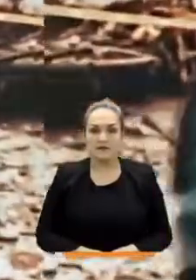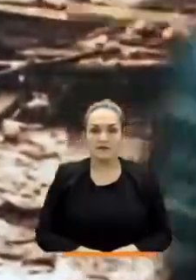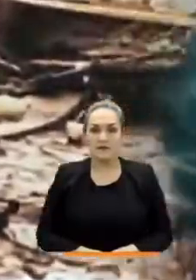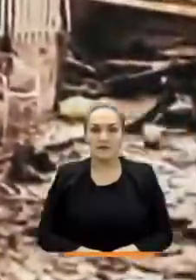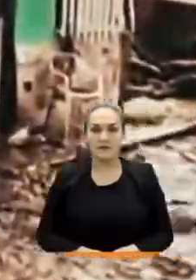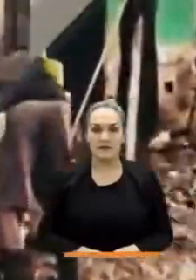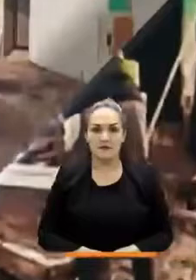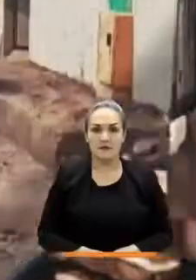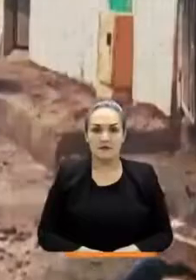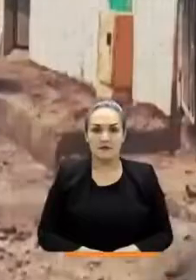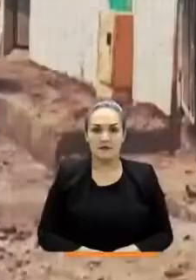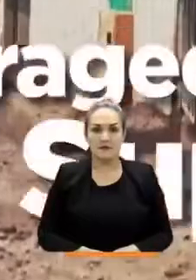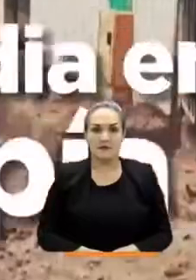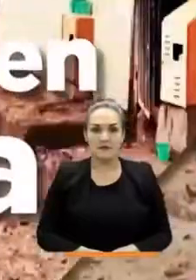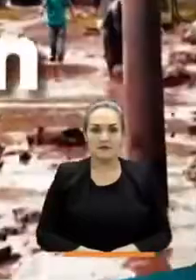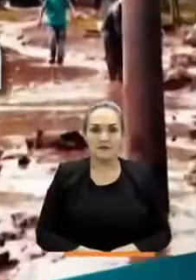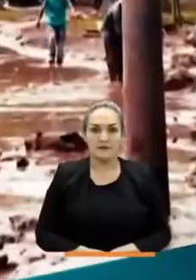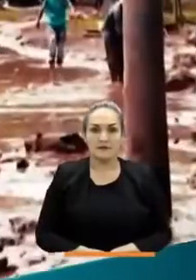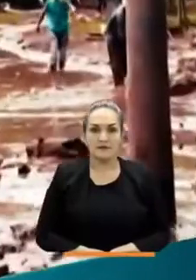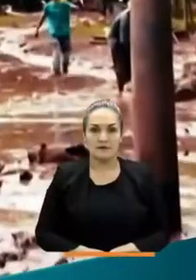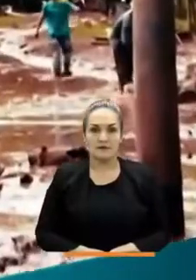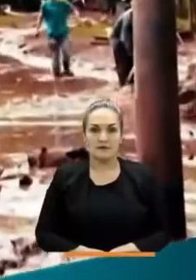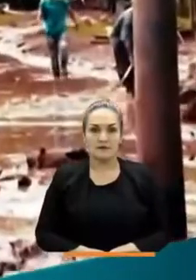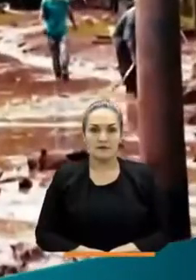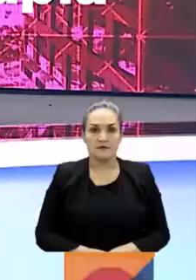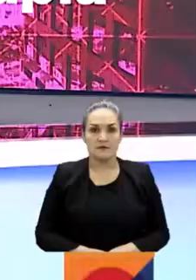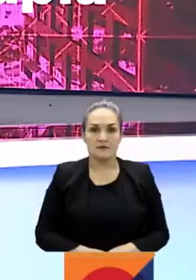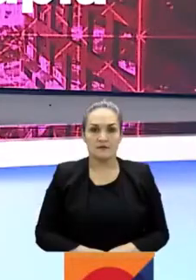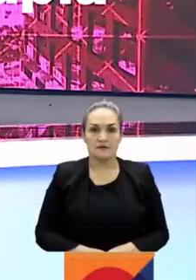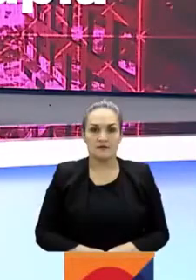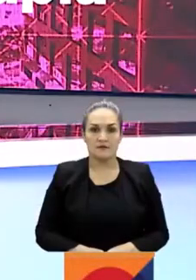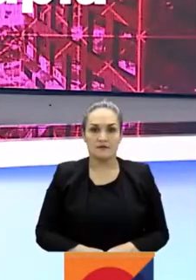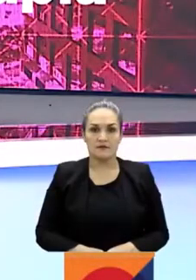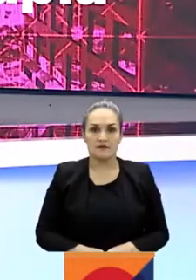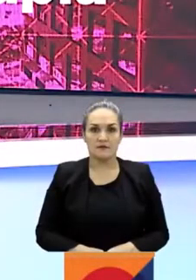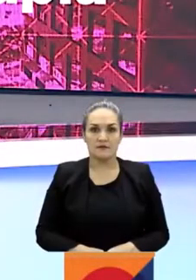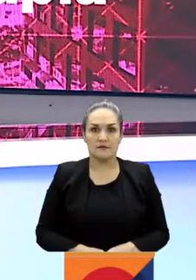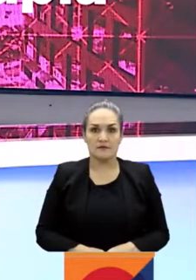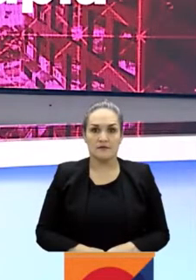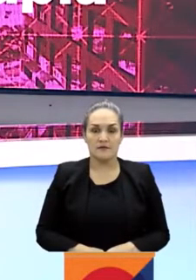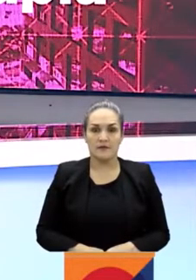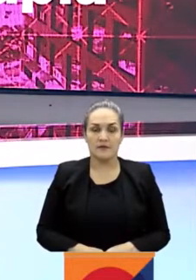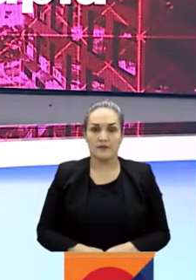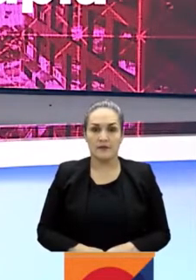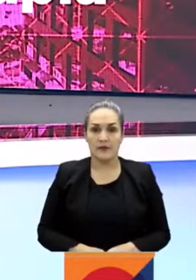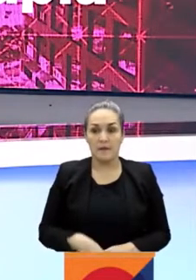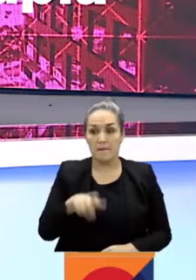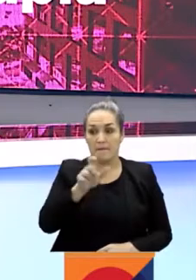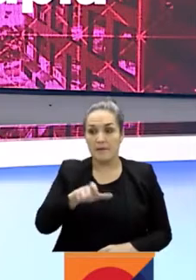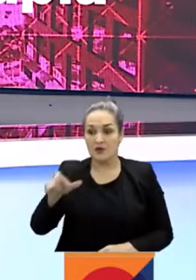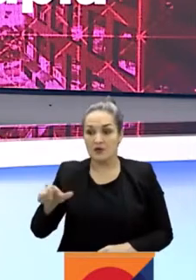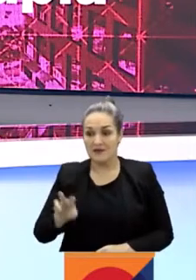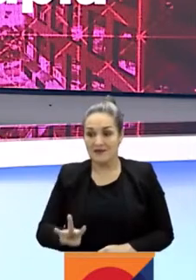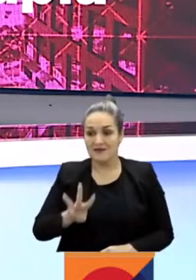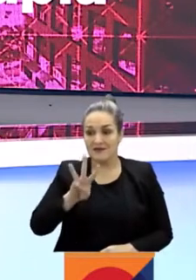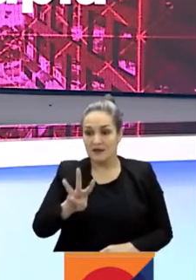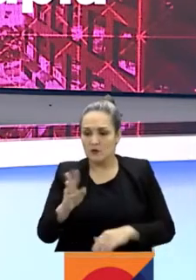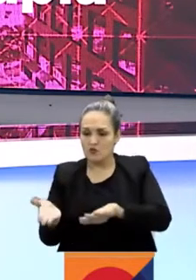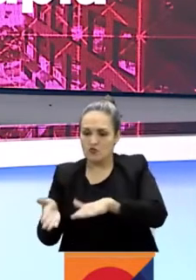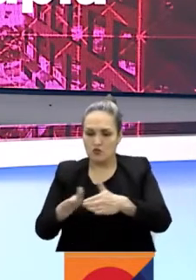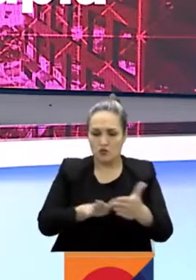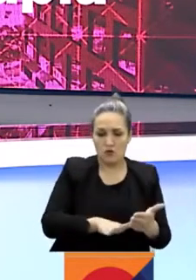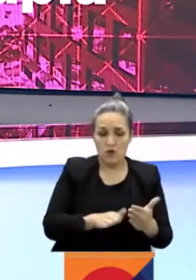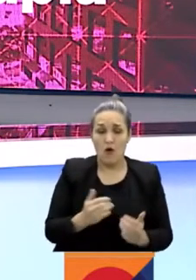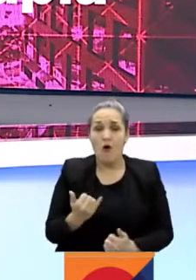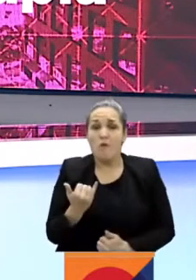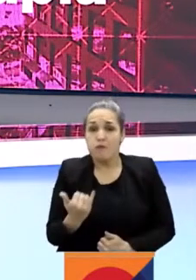3 3 personas muertas, entre ellas 2 niños,